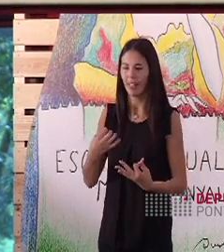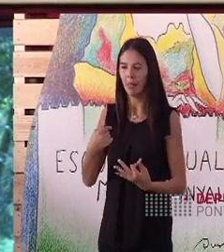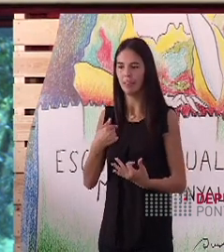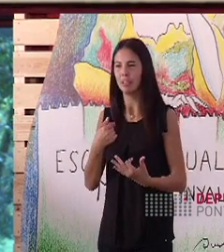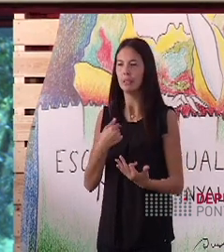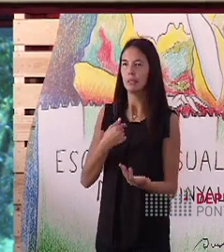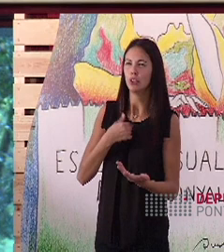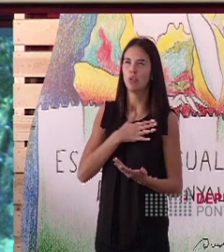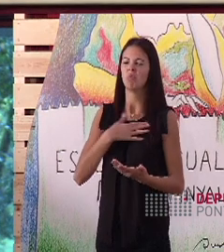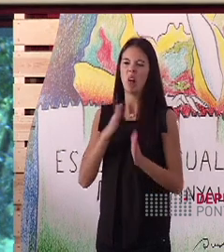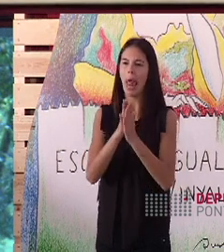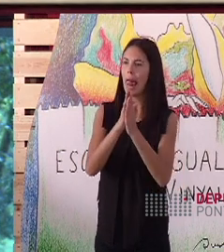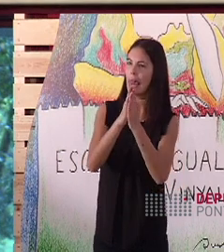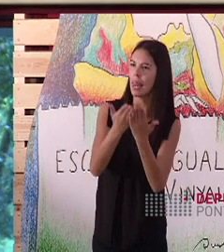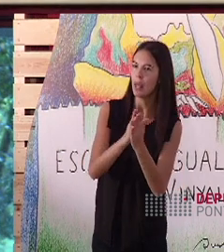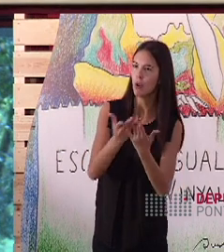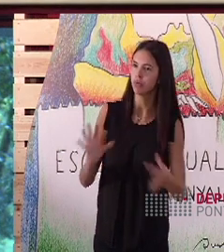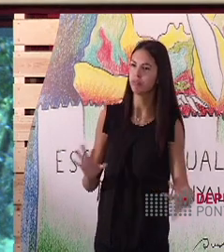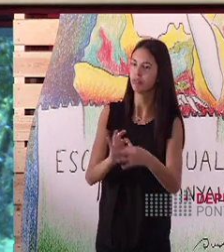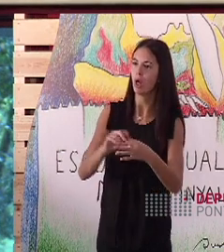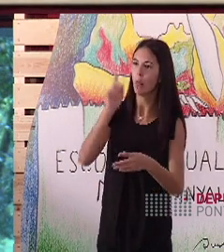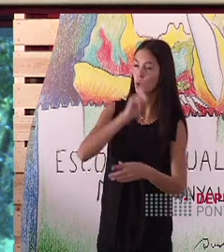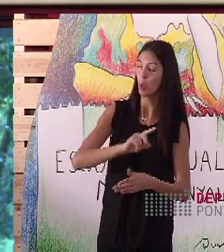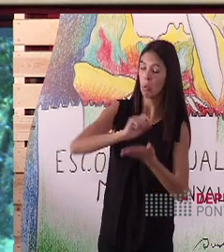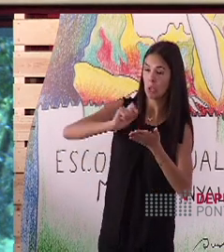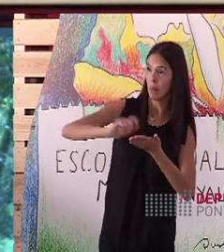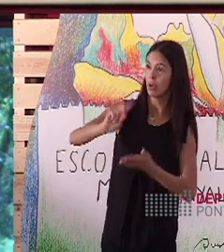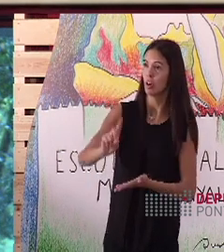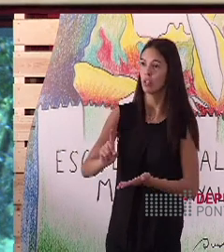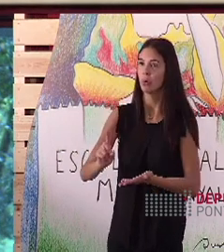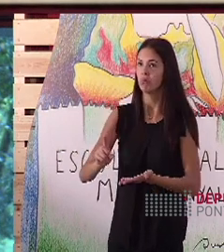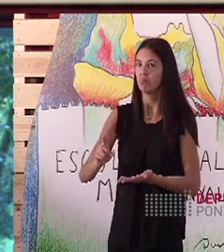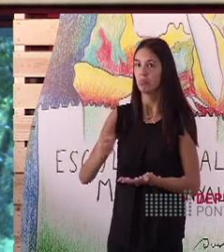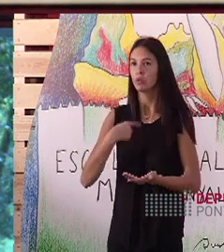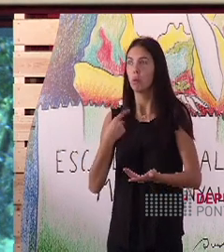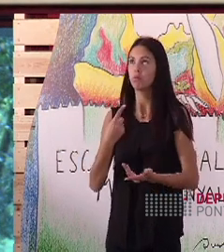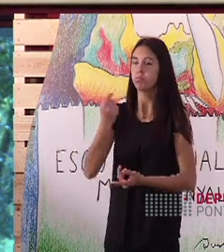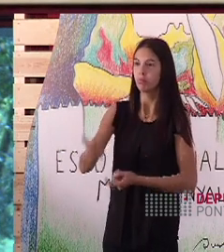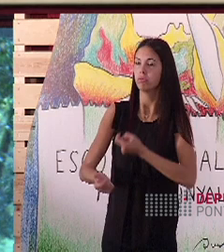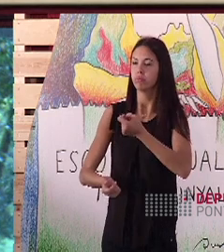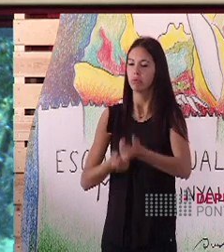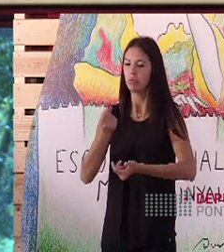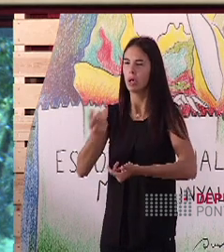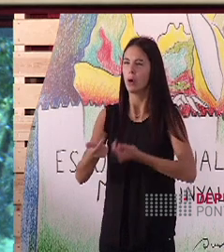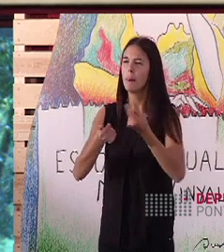de escribir un libro sobre prostitución, sino que muy, muy poco a poco me fui encontrando con la